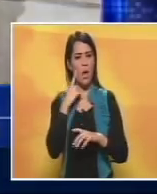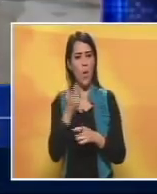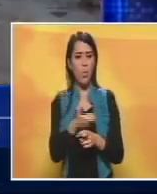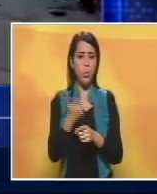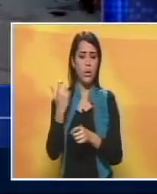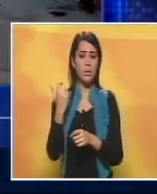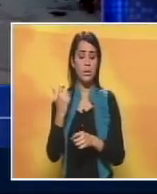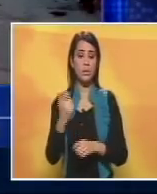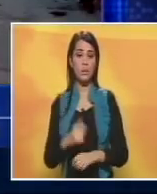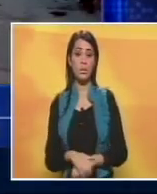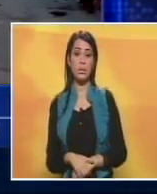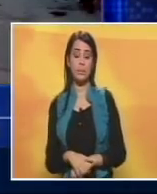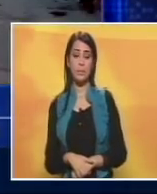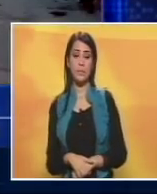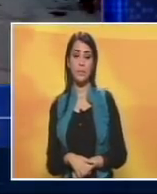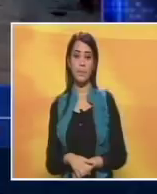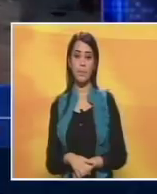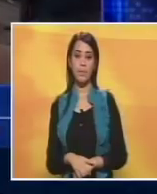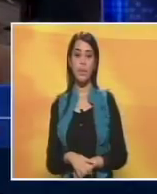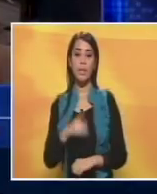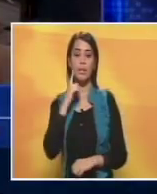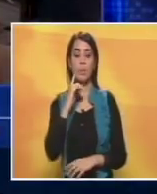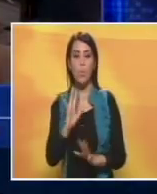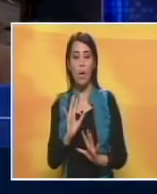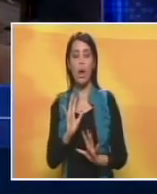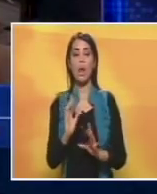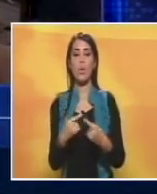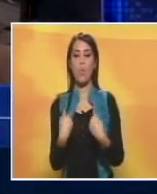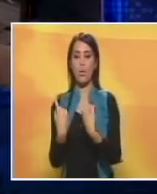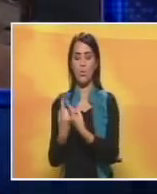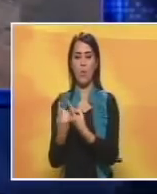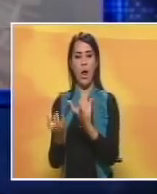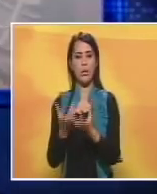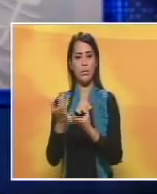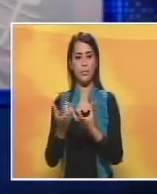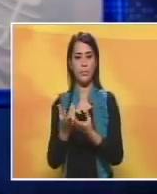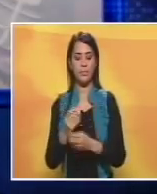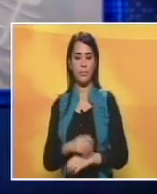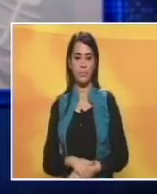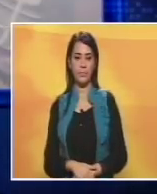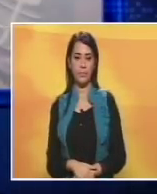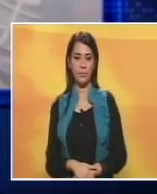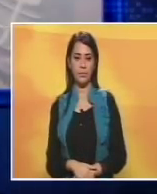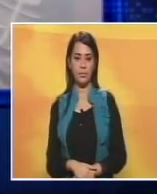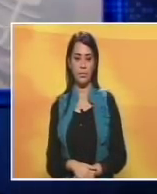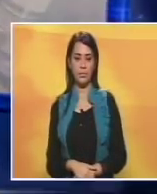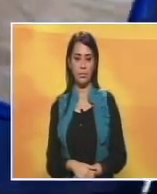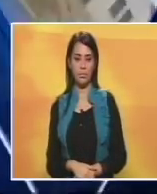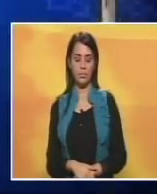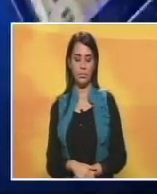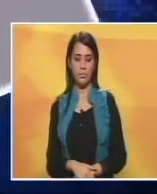y no descartan que haya procedido de una estufa que se encontraba en el lugar.